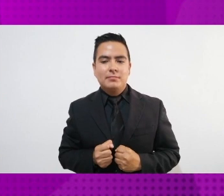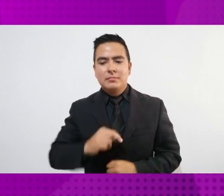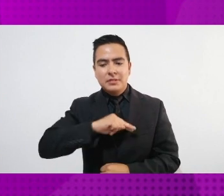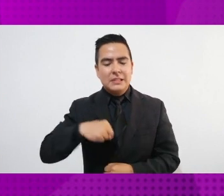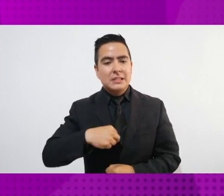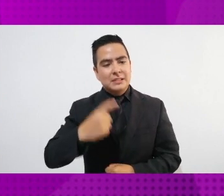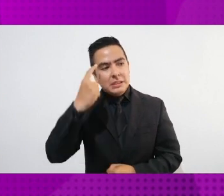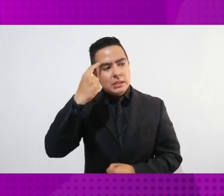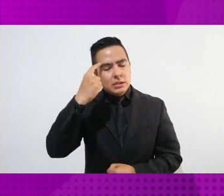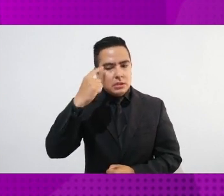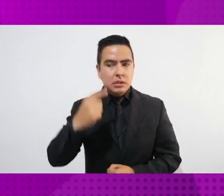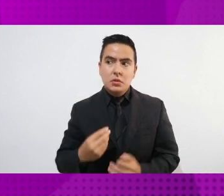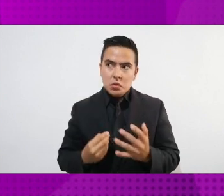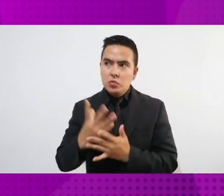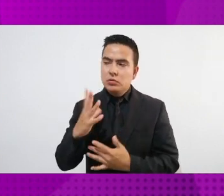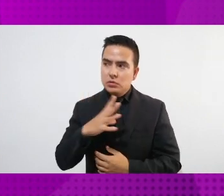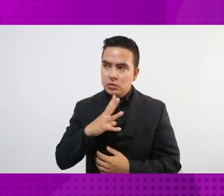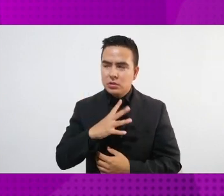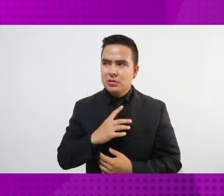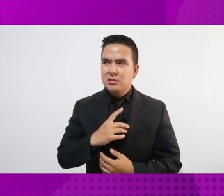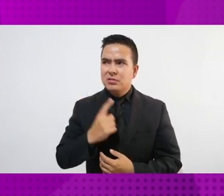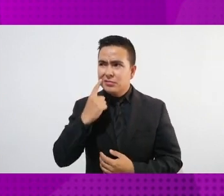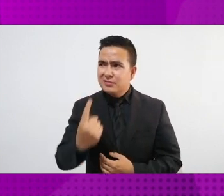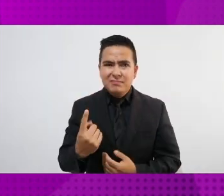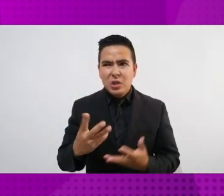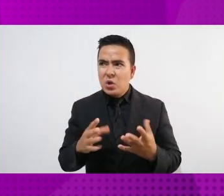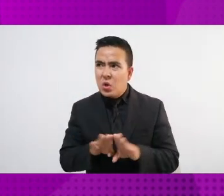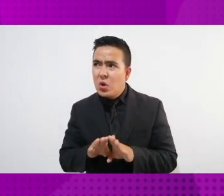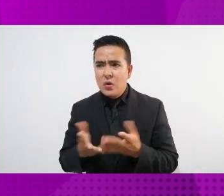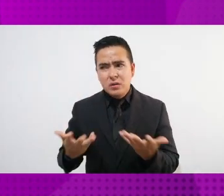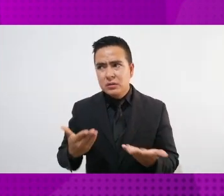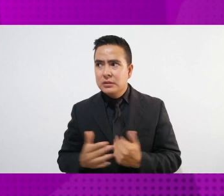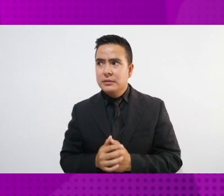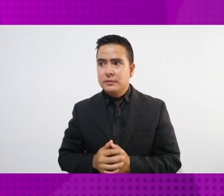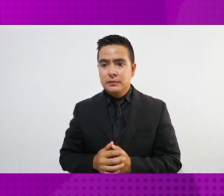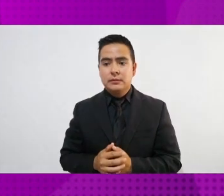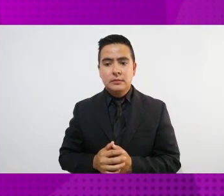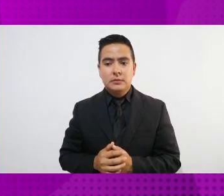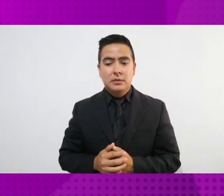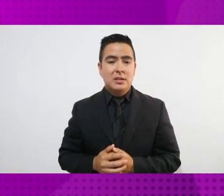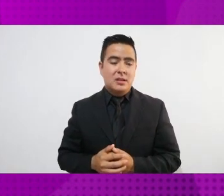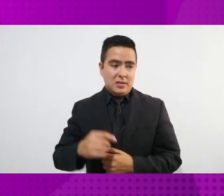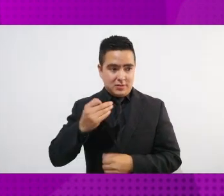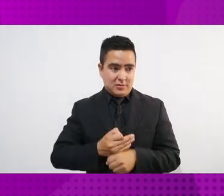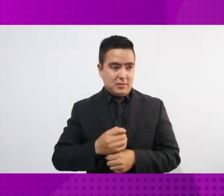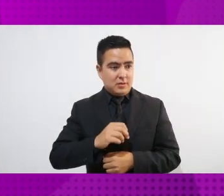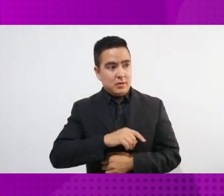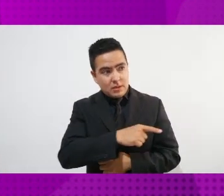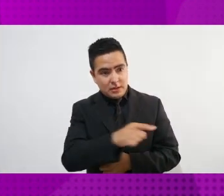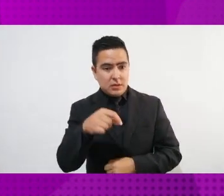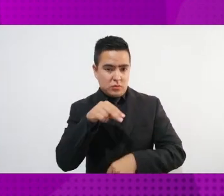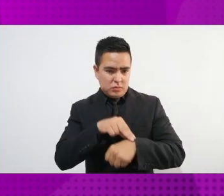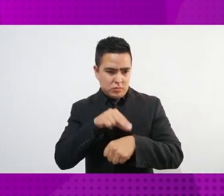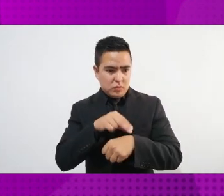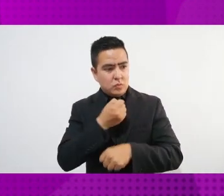y tampoco muchos de nosotros que no, estamos ajenos al mundo de la epidemiología, de